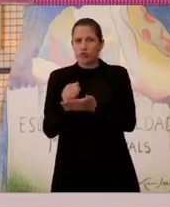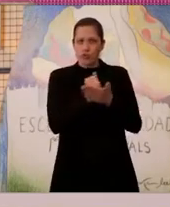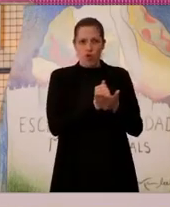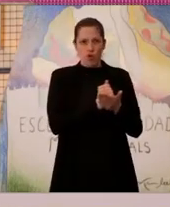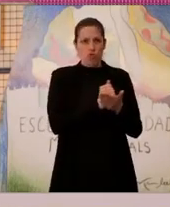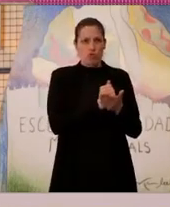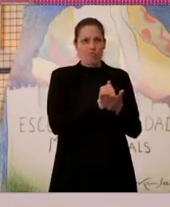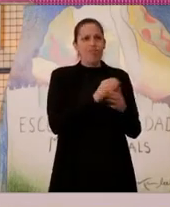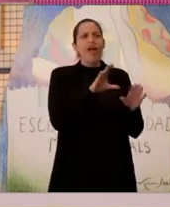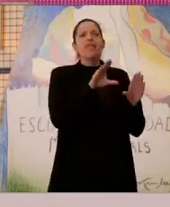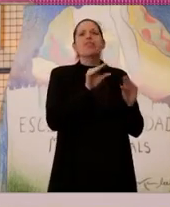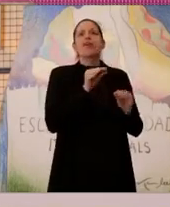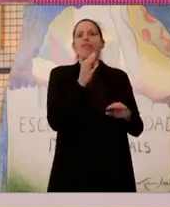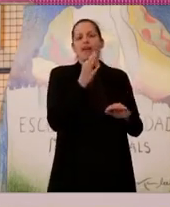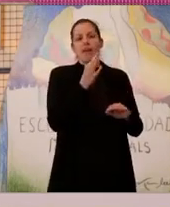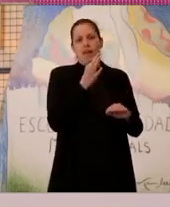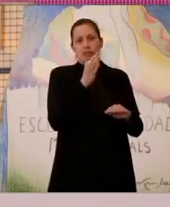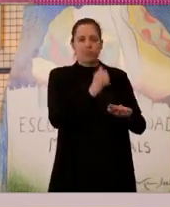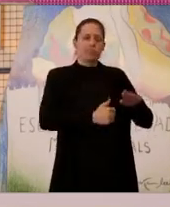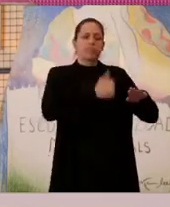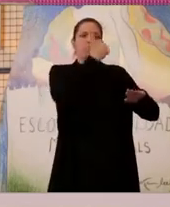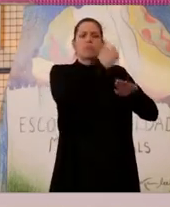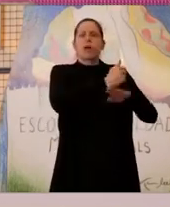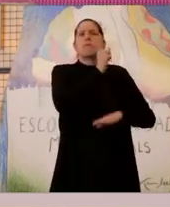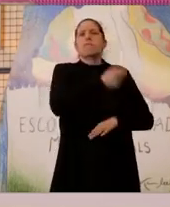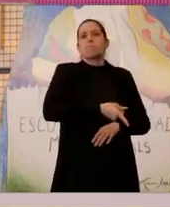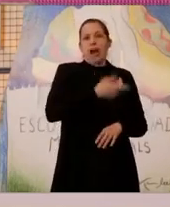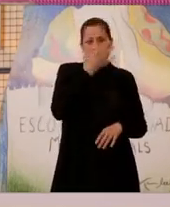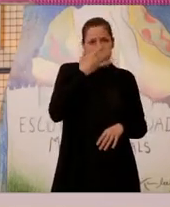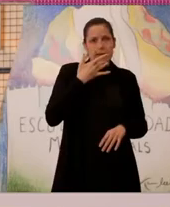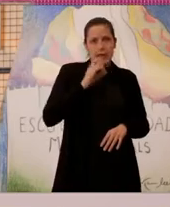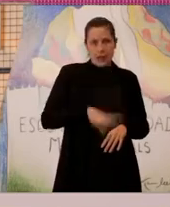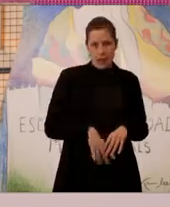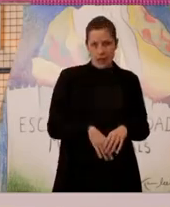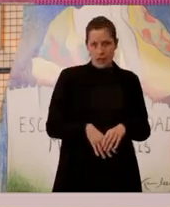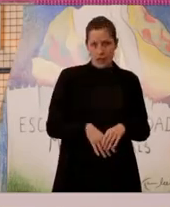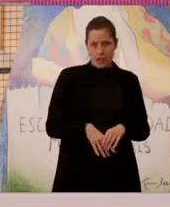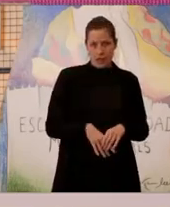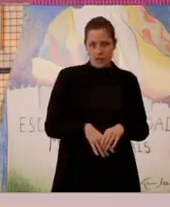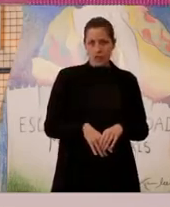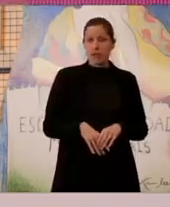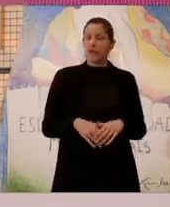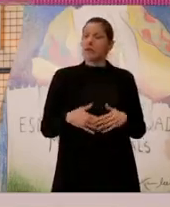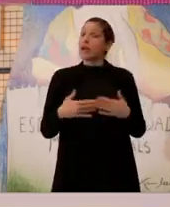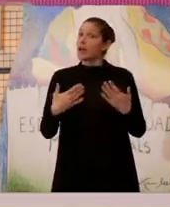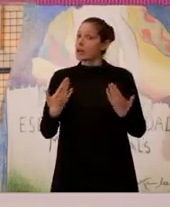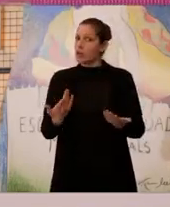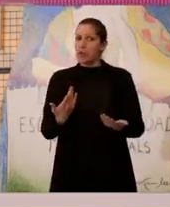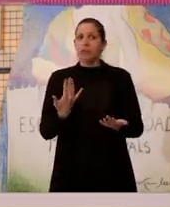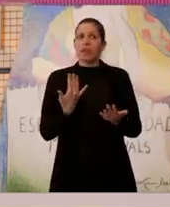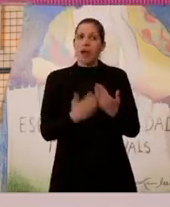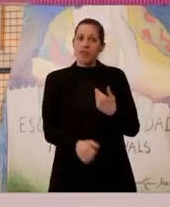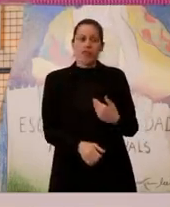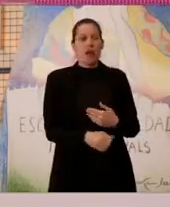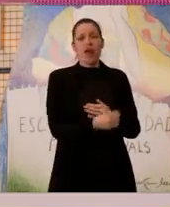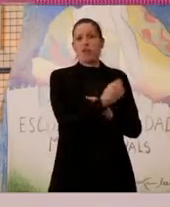jerarquía demostrando que eres capaz de cortarle el cuello Pues no te hace caso te va a pasar